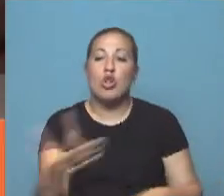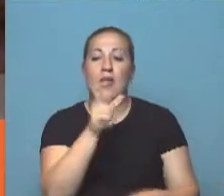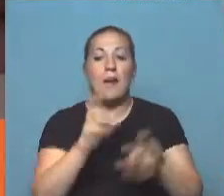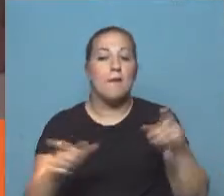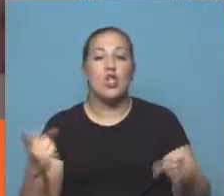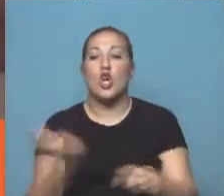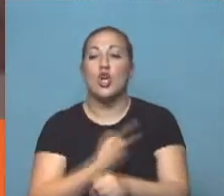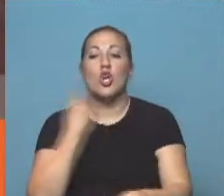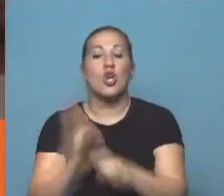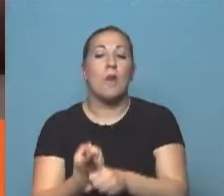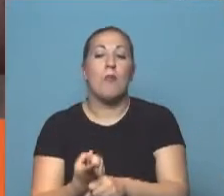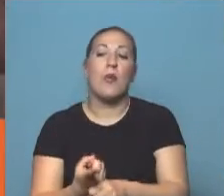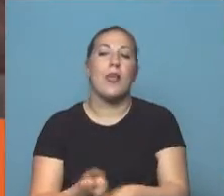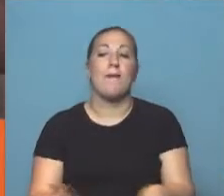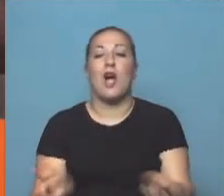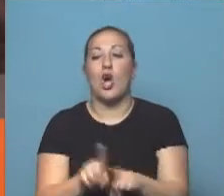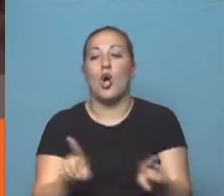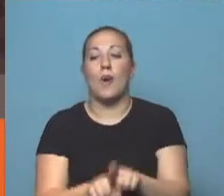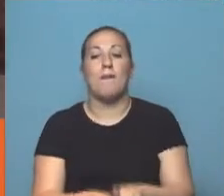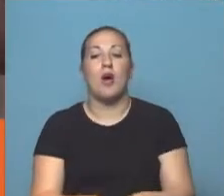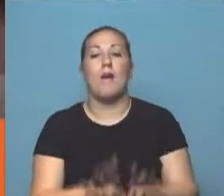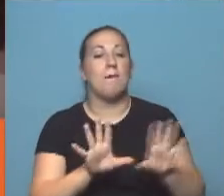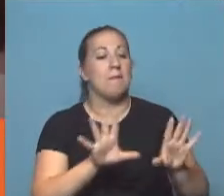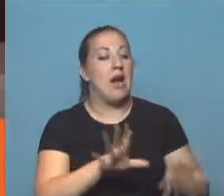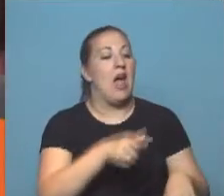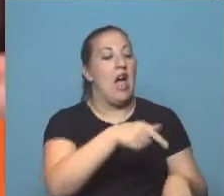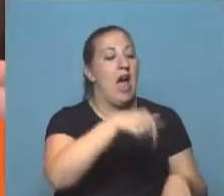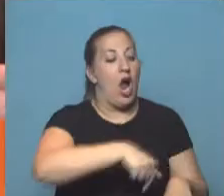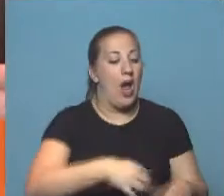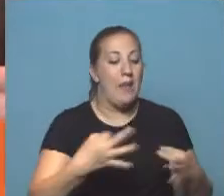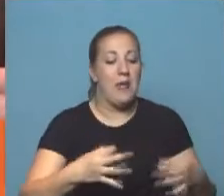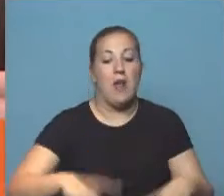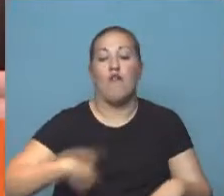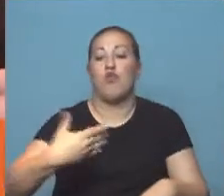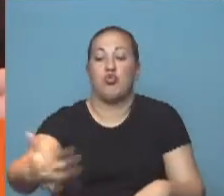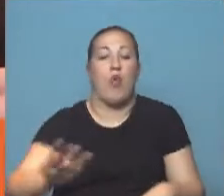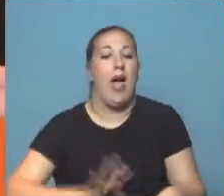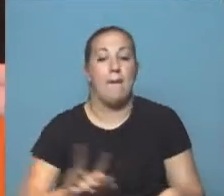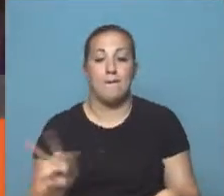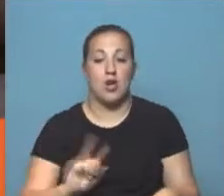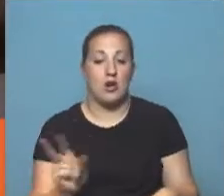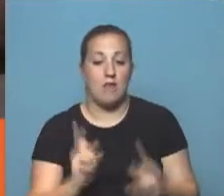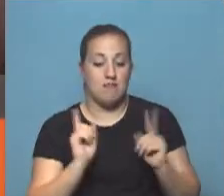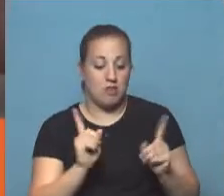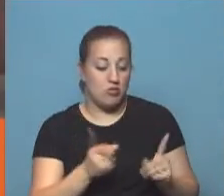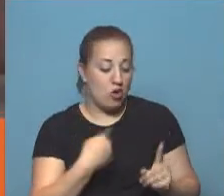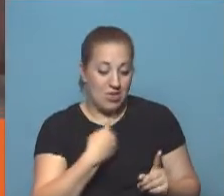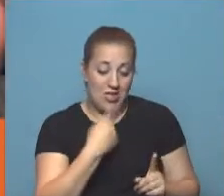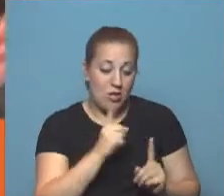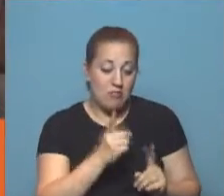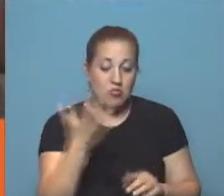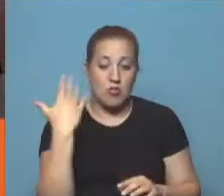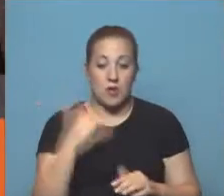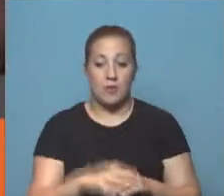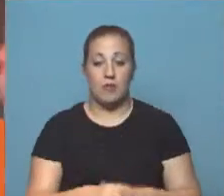podemos matar a la gallina para tener bienestar hoy y hambre mañana. ¿Qué es lo que se hizo en estos últimos años? Y te lo cierro con esto y después, si querés, seguimos